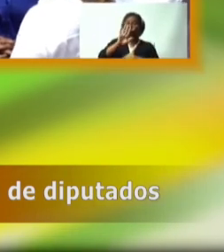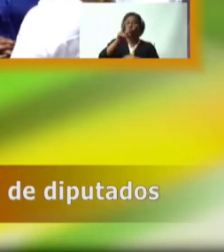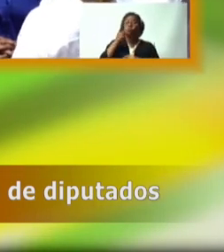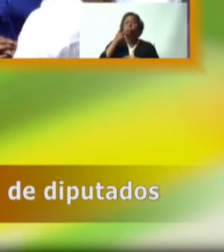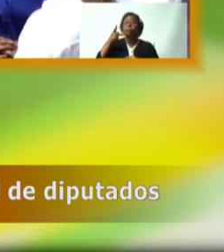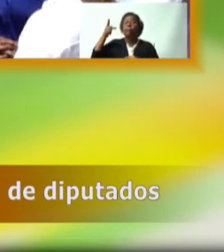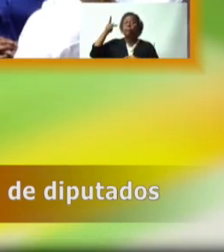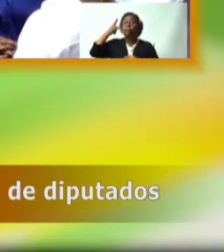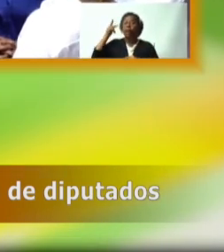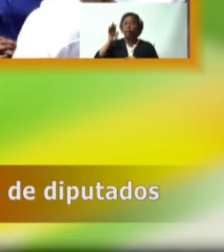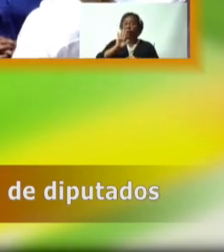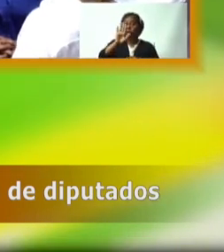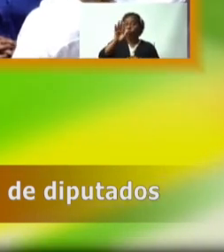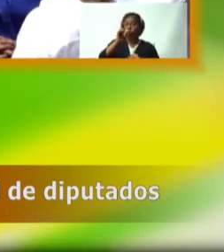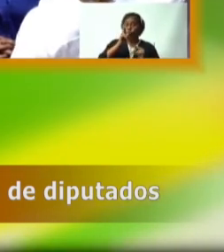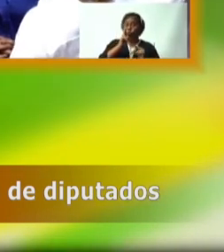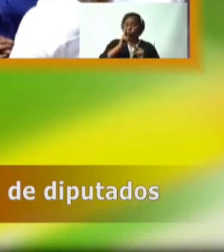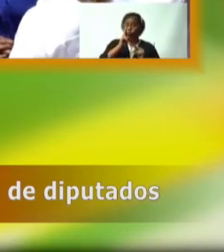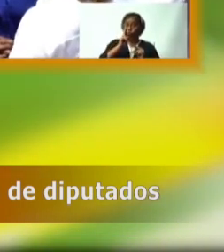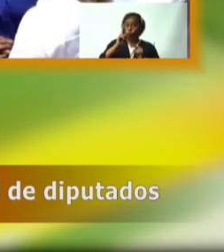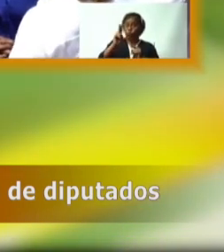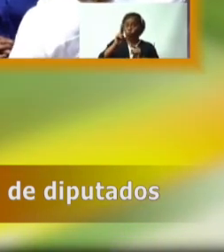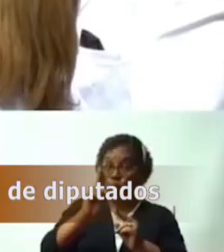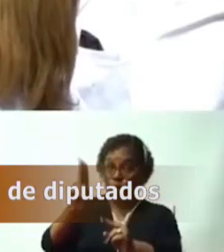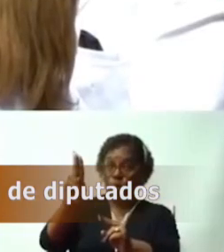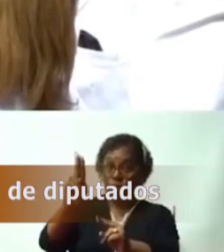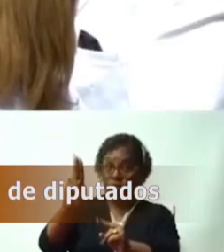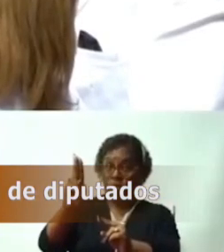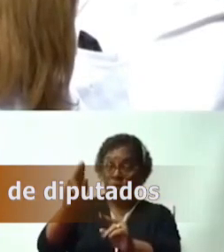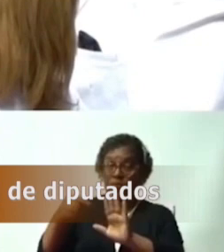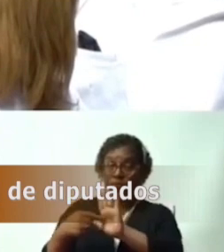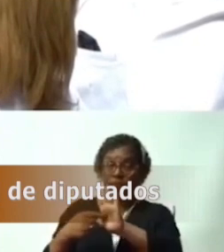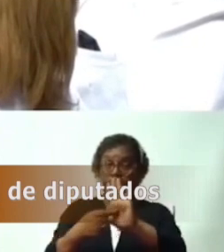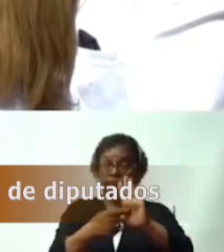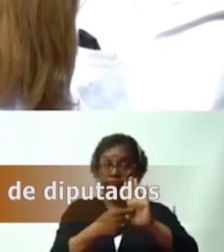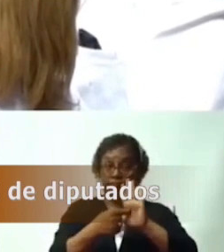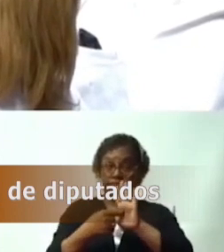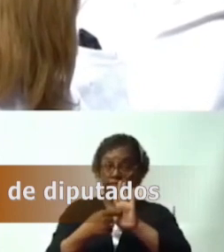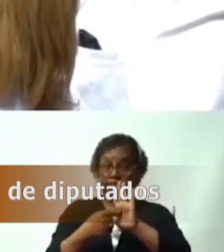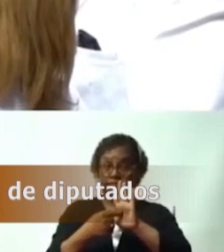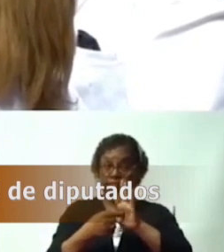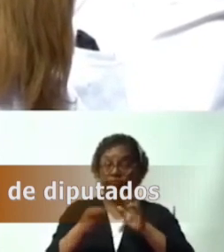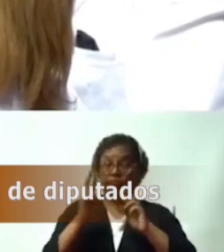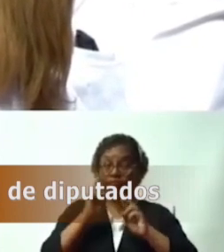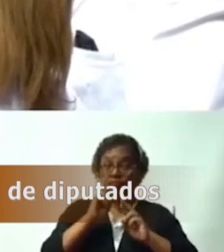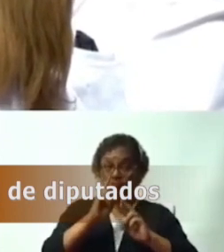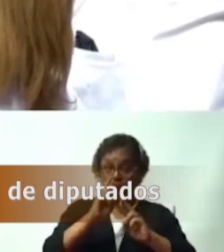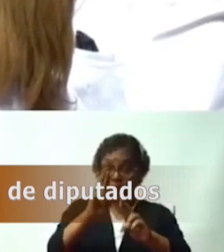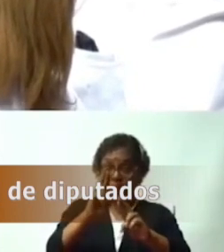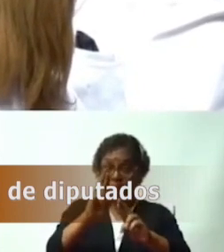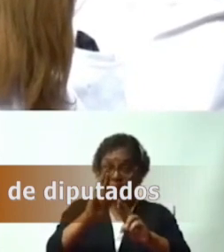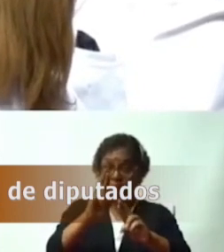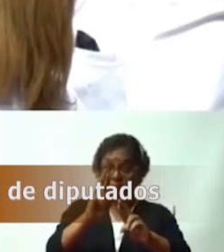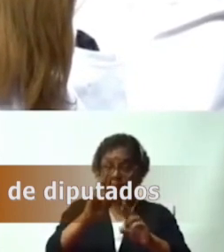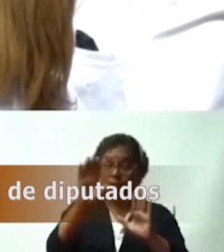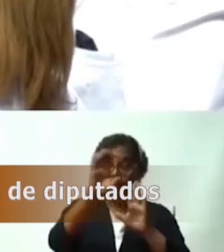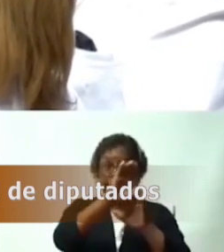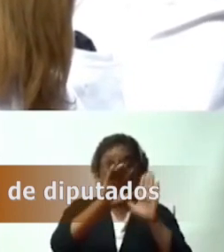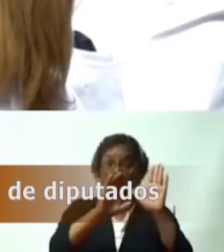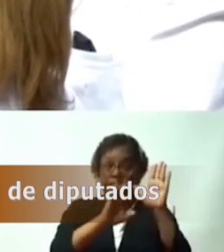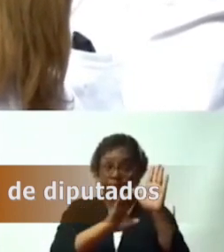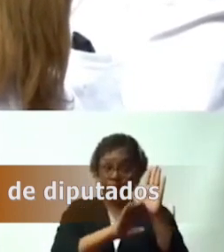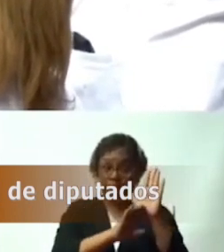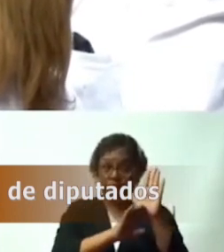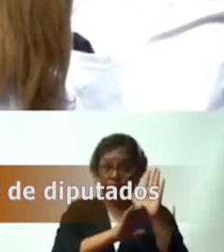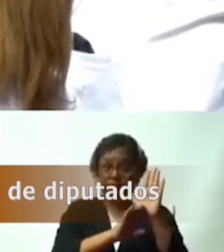demasiado y el gasto que implica tener una curul tan elevada tan grande y todas las cosas que se